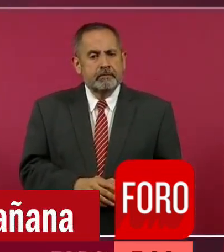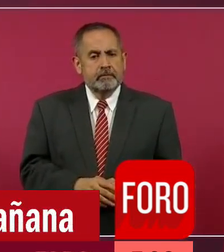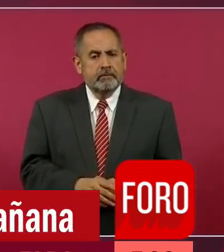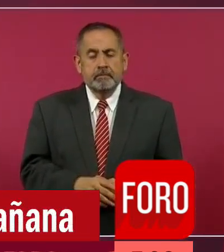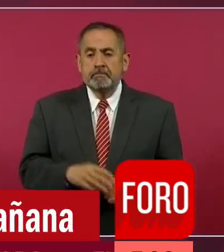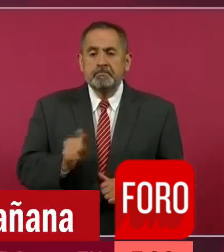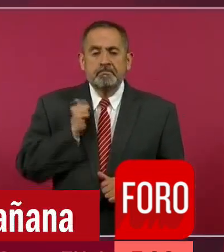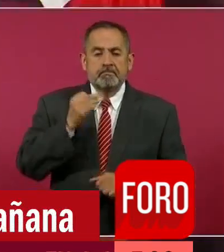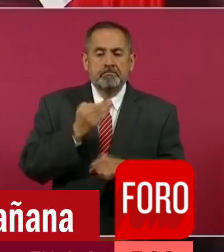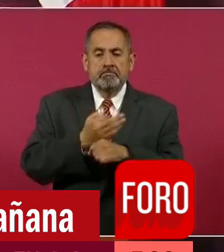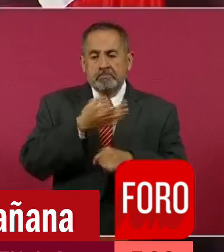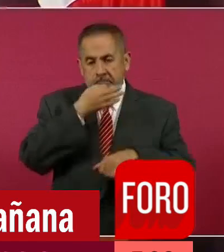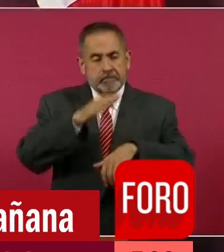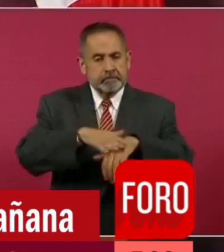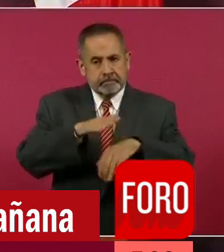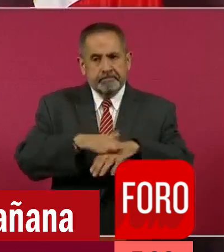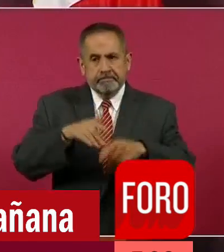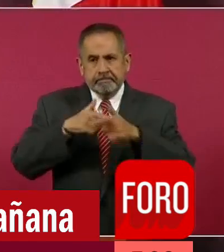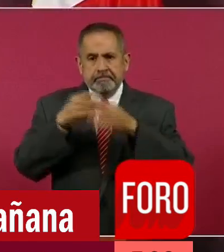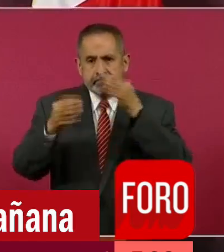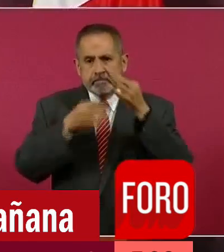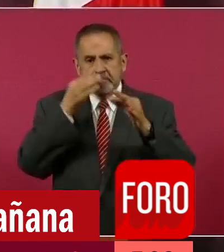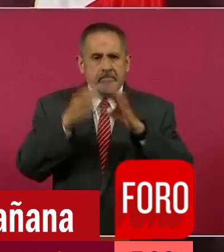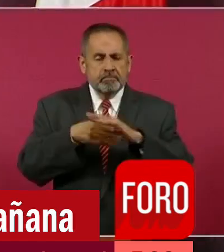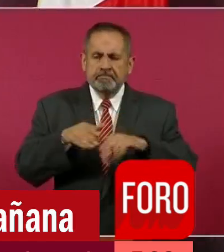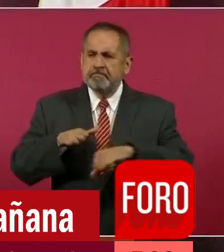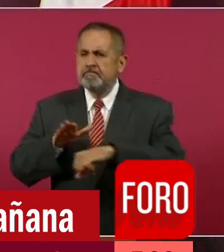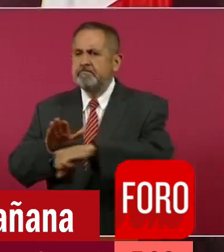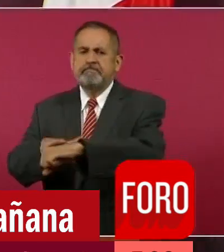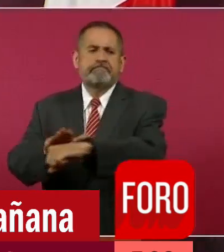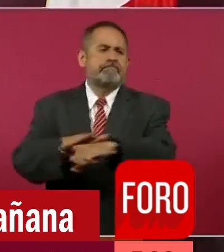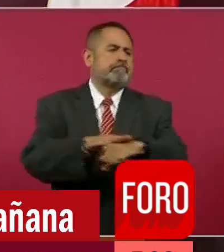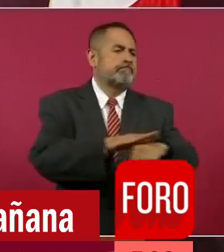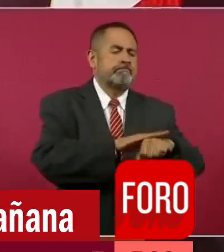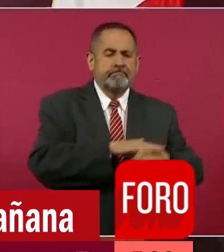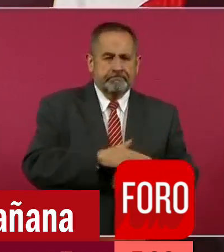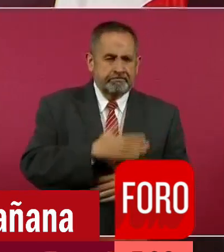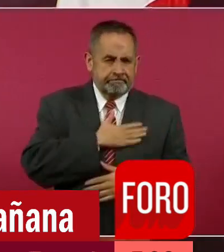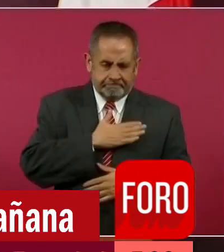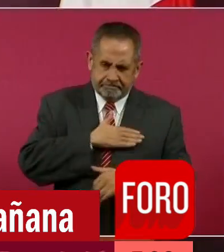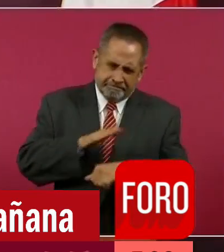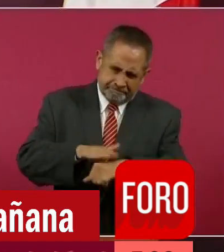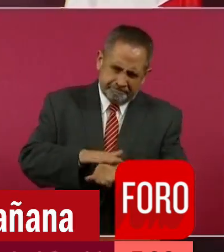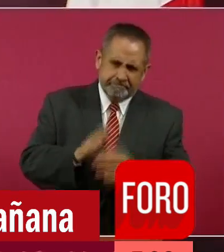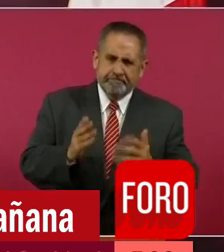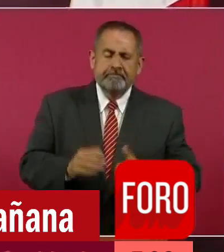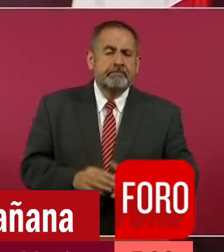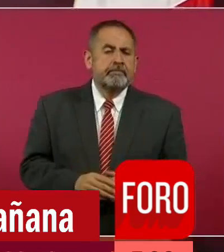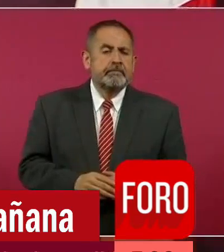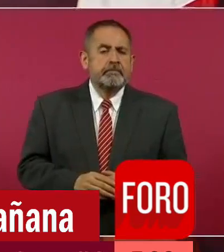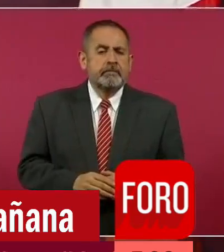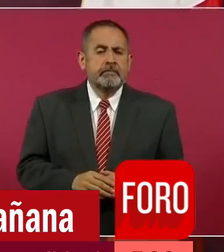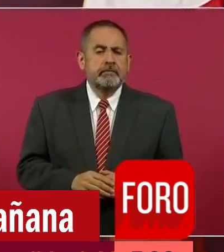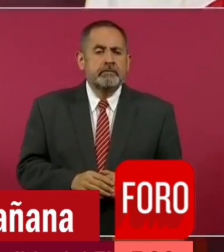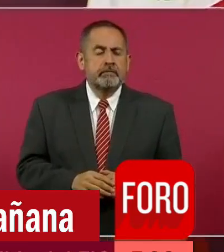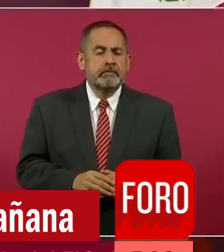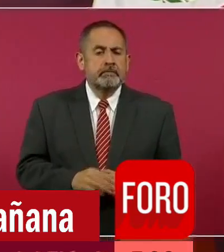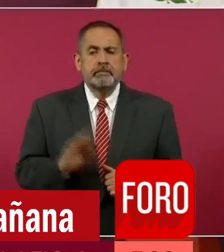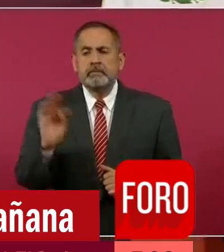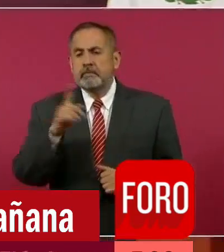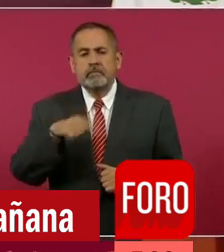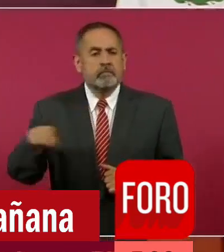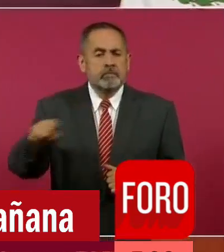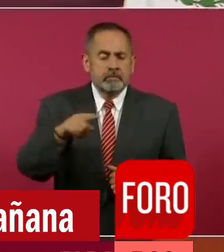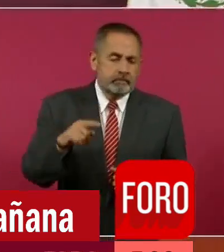título 42, que bajo la cubierta de ser una ley para impedir la expansión de la COVID-19 en Estados Unidos. El exmandatario Donald Trump